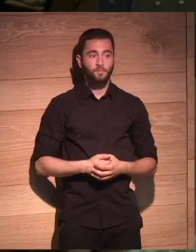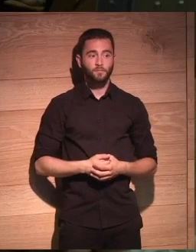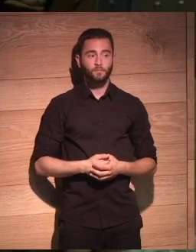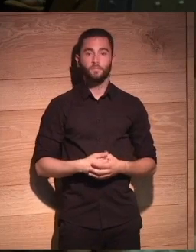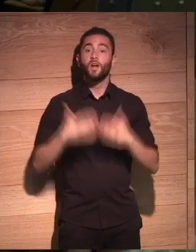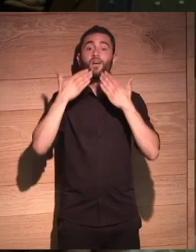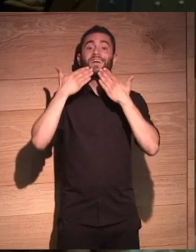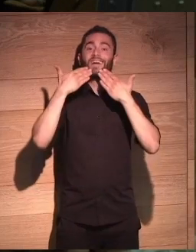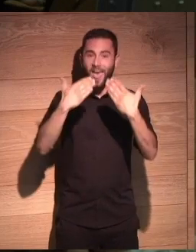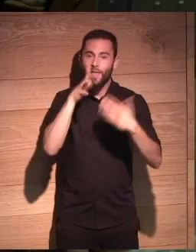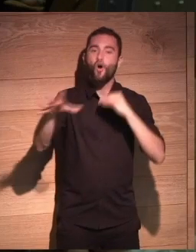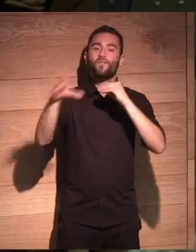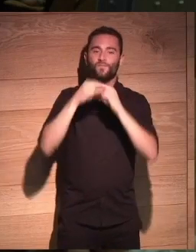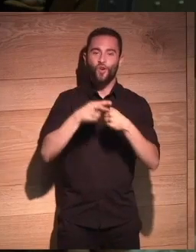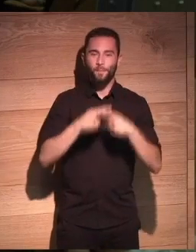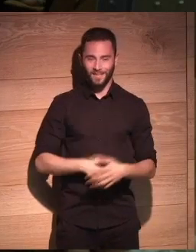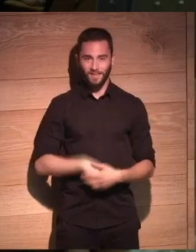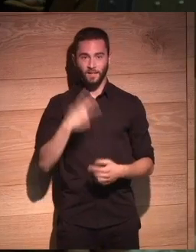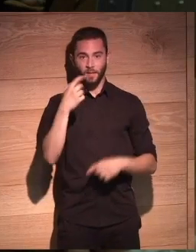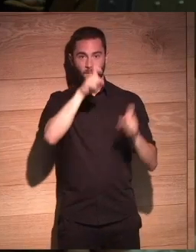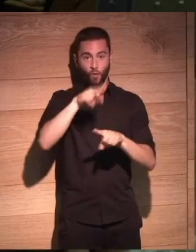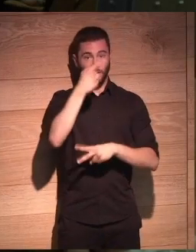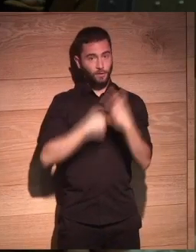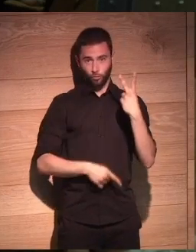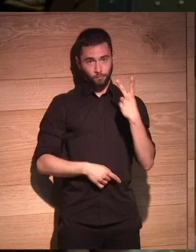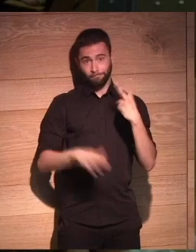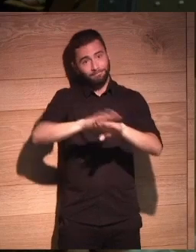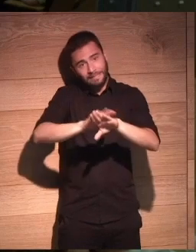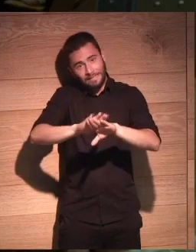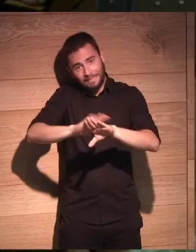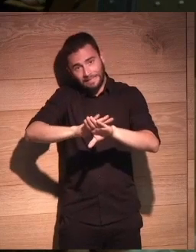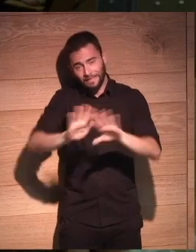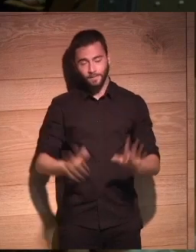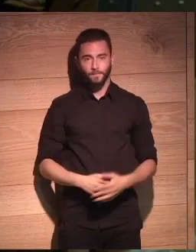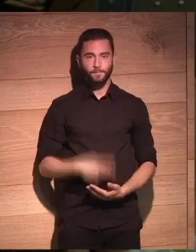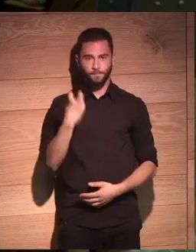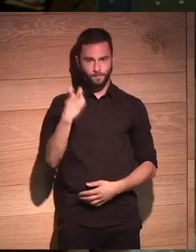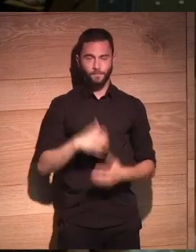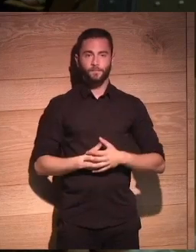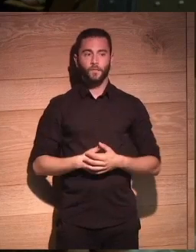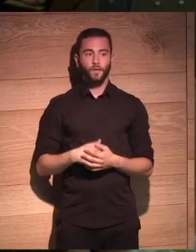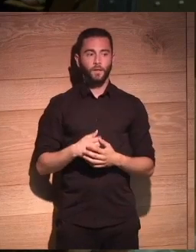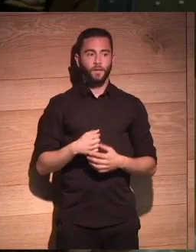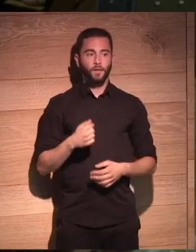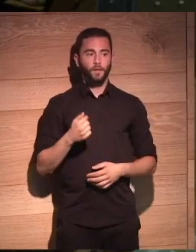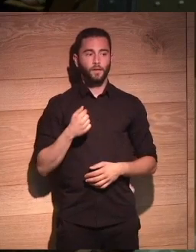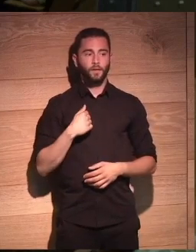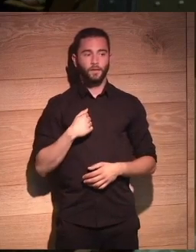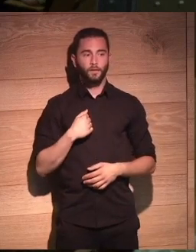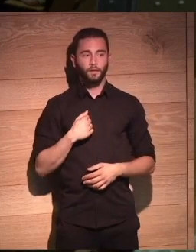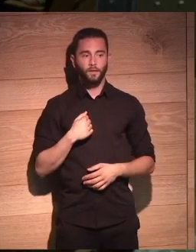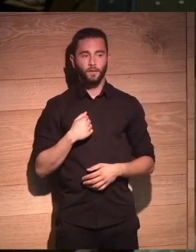más, pero gracias por compartirla. 2 preguntas, nos quedan 2 solo, perdonar, ¿eh? Pero... Bueno, sí. Yo veo a otra gente, estoy acá